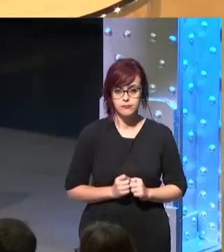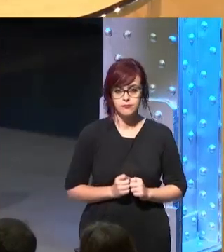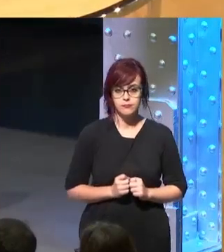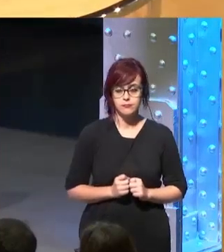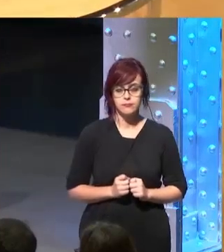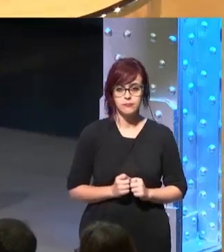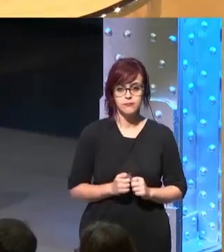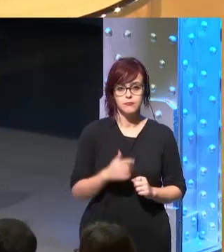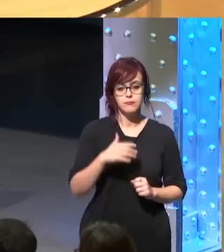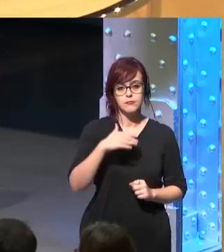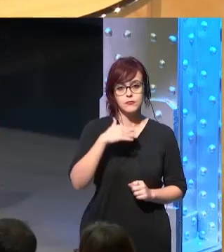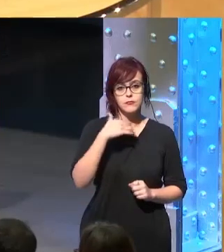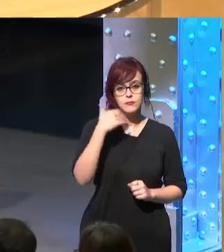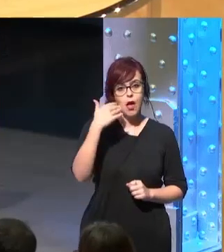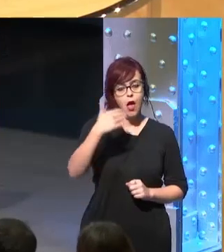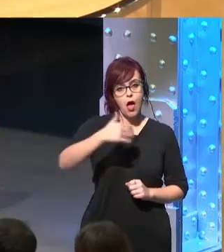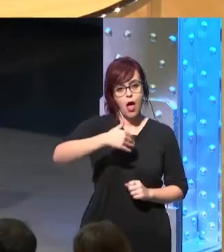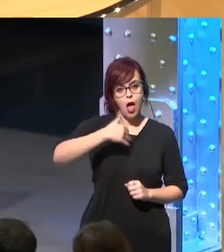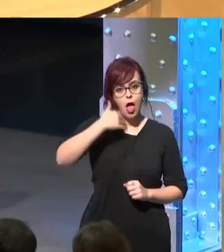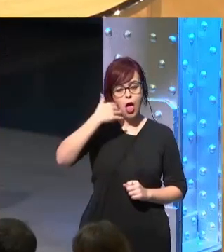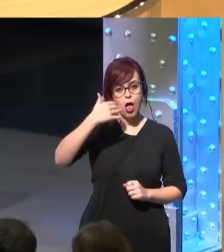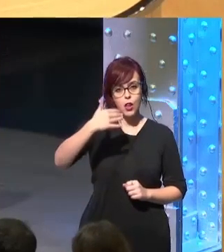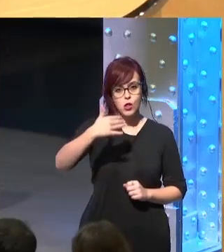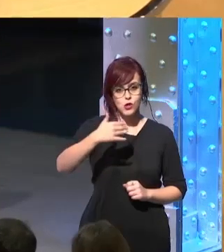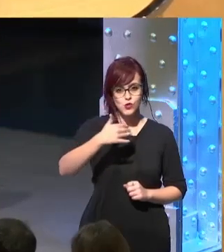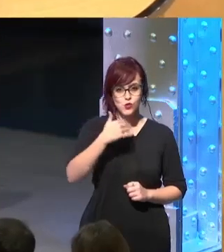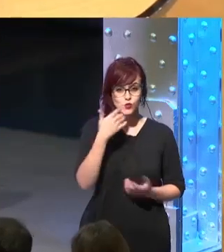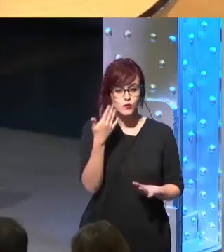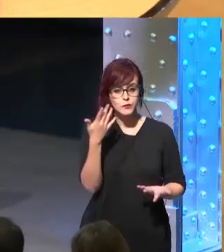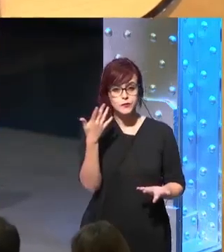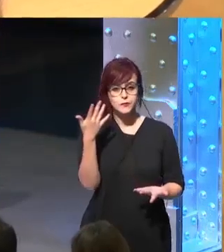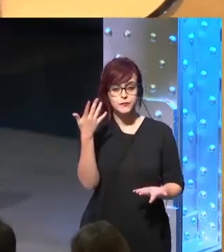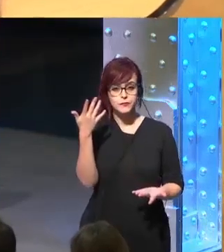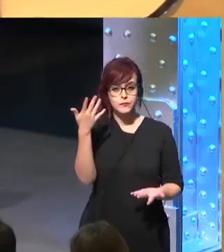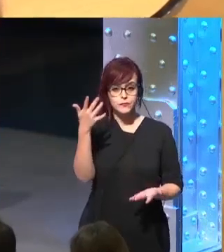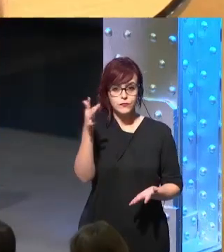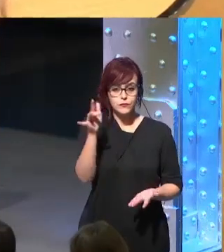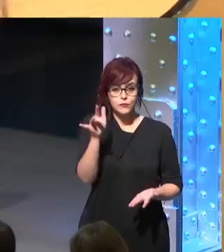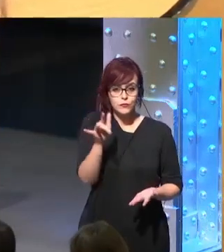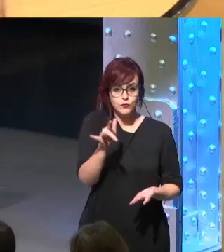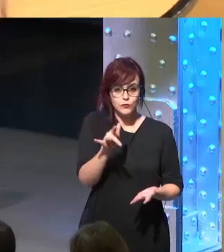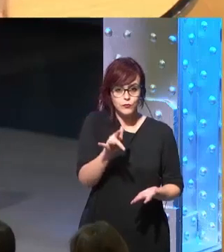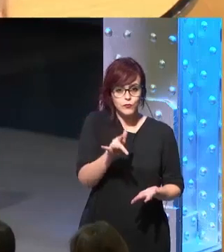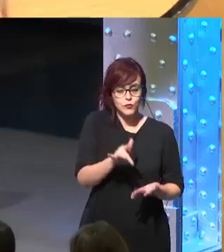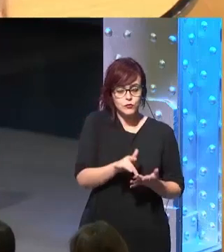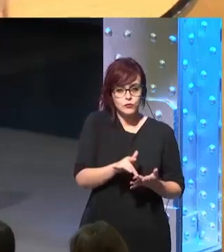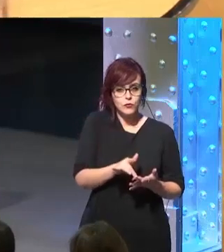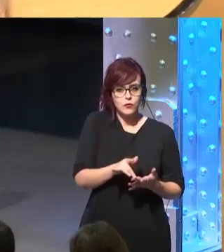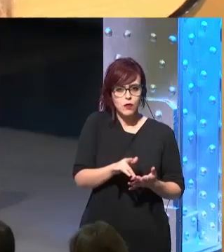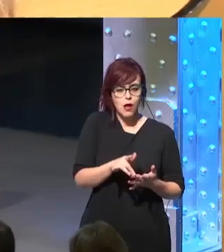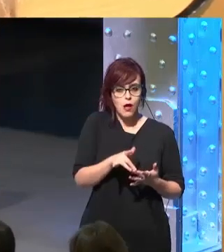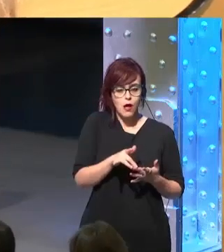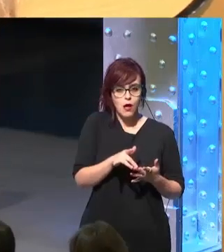de que hay algo que toca bastante profundamente en este sentido